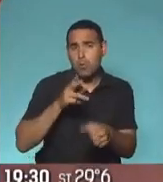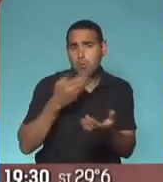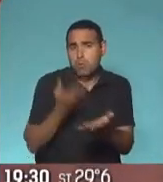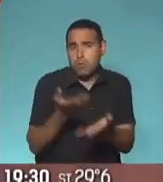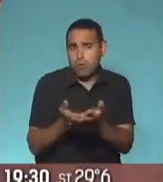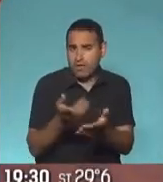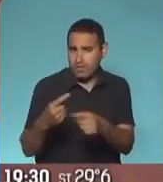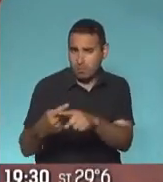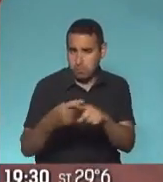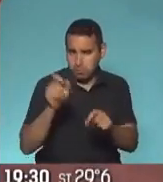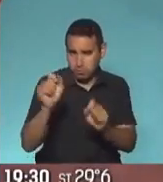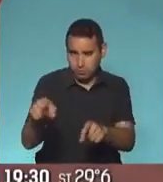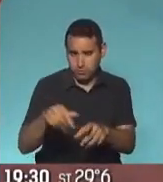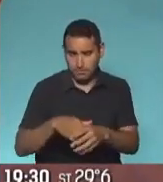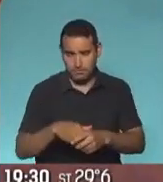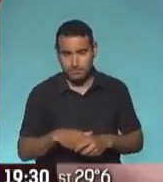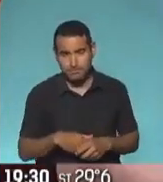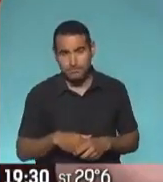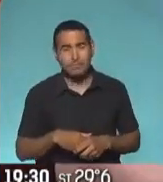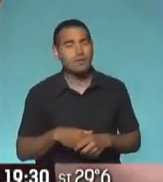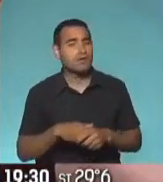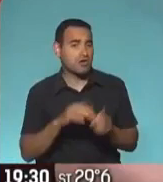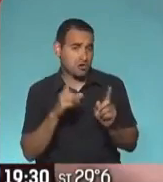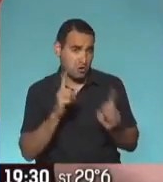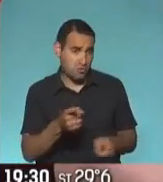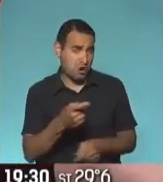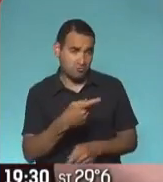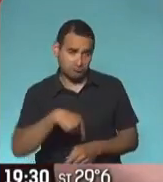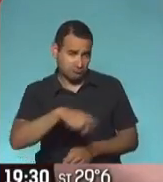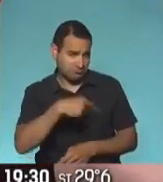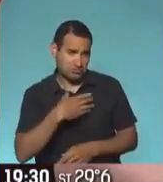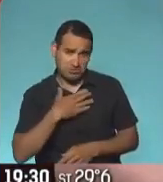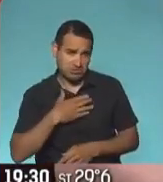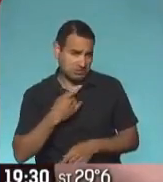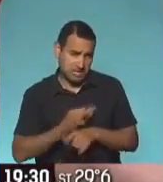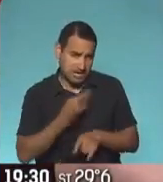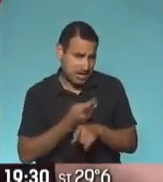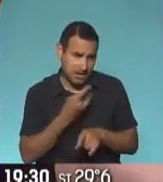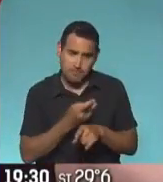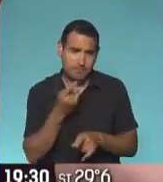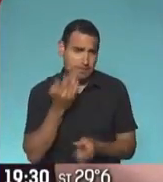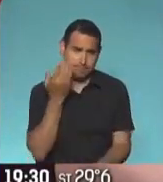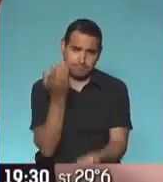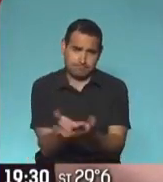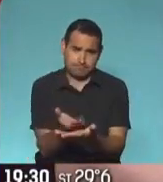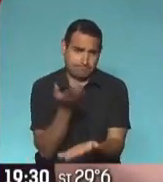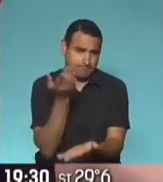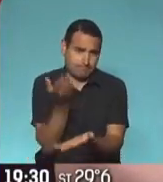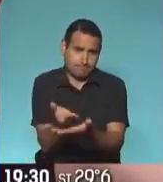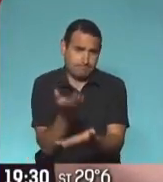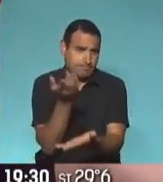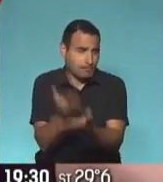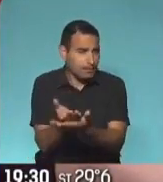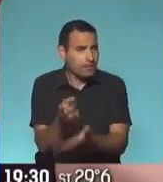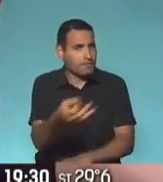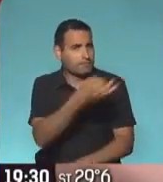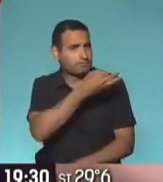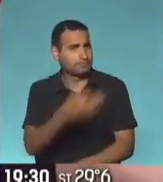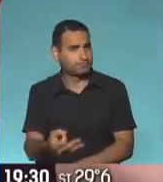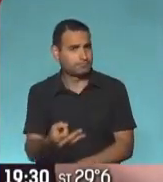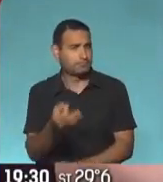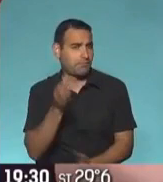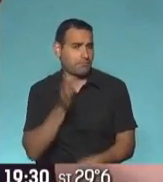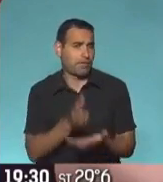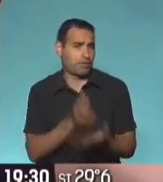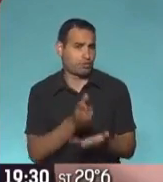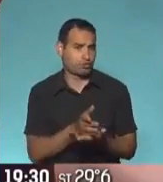política. De igual forma, nosotras siempre vamos a seguir exigiendo el cumplimiento de un derecho,